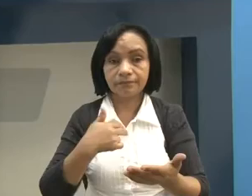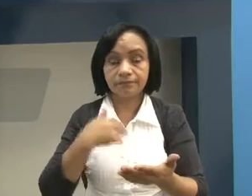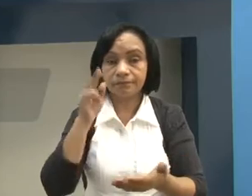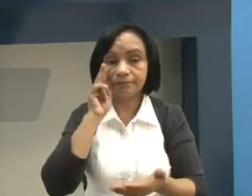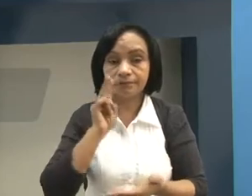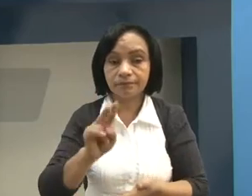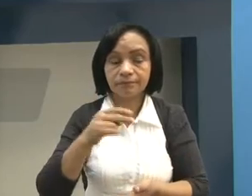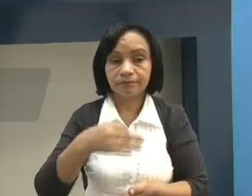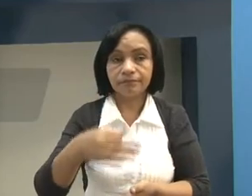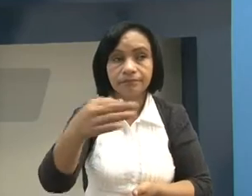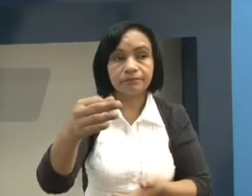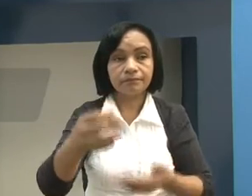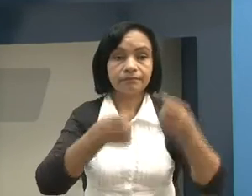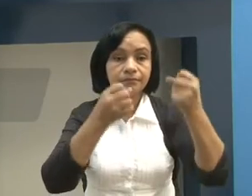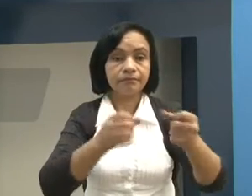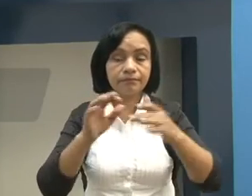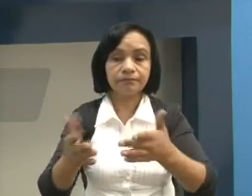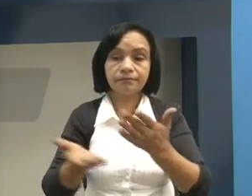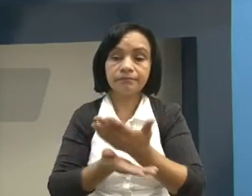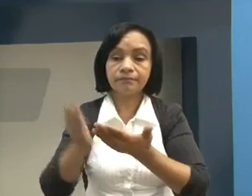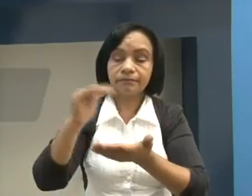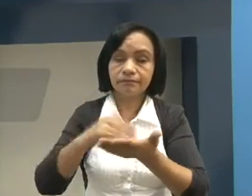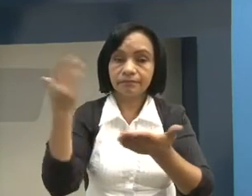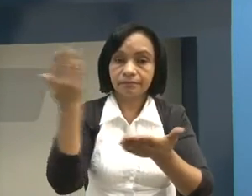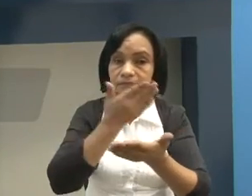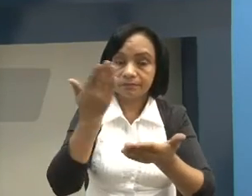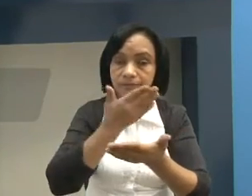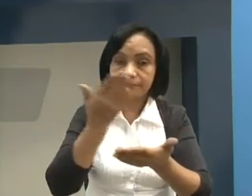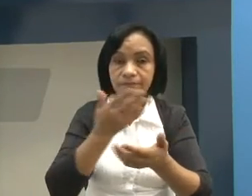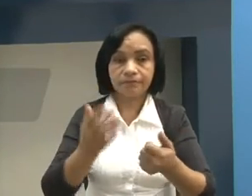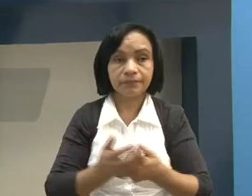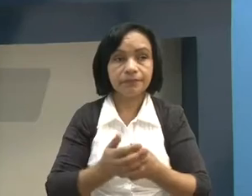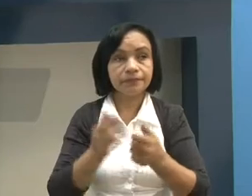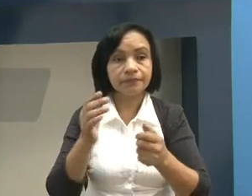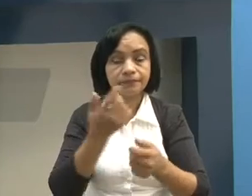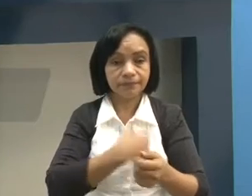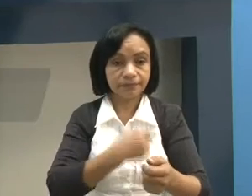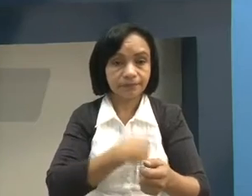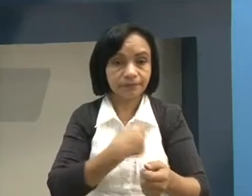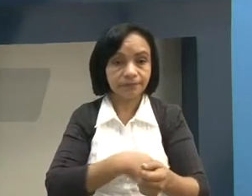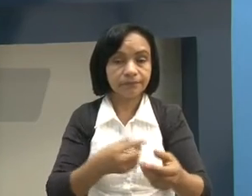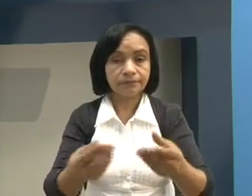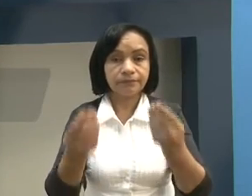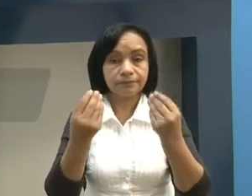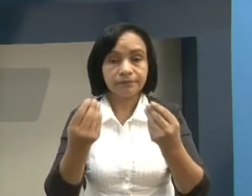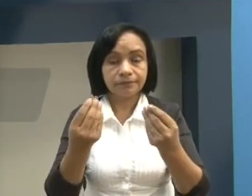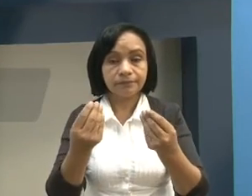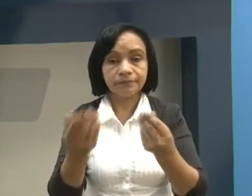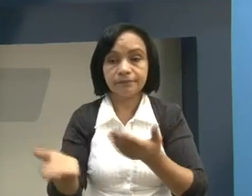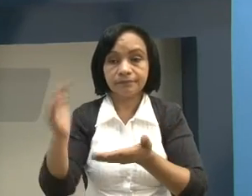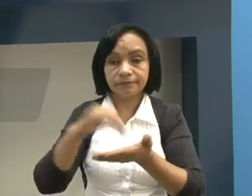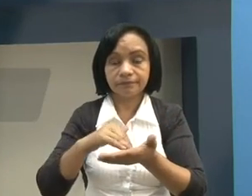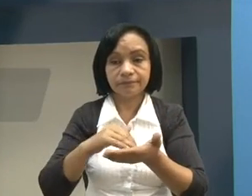proyección, pero hay muchos muchachos tal vez que regresan, en la parte de la escuela pública ha habido mucho retorno a la